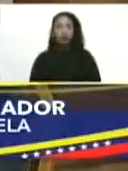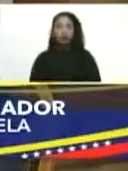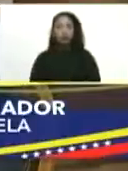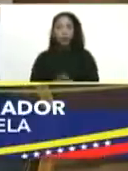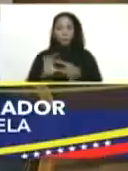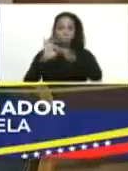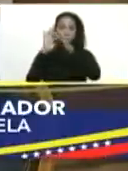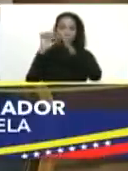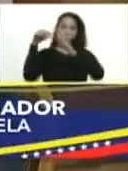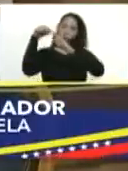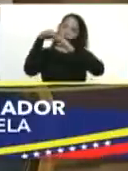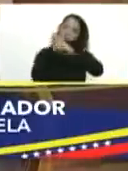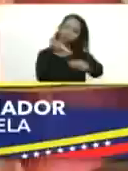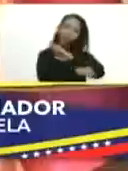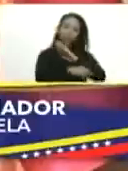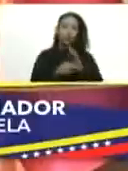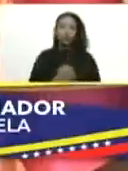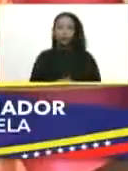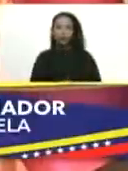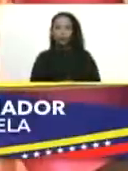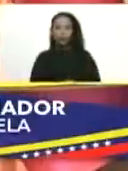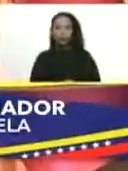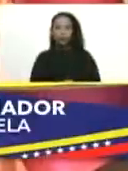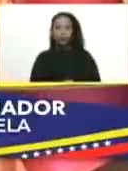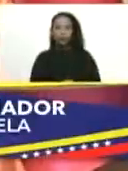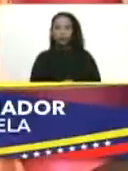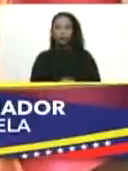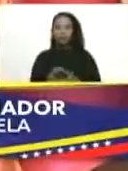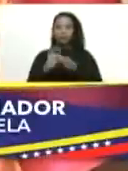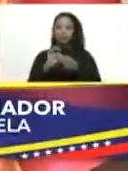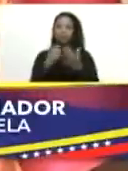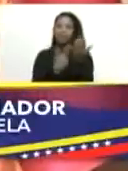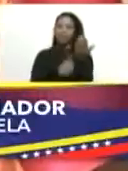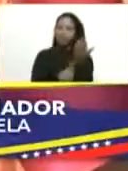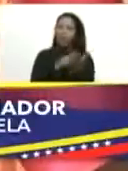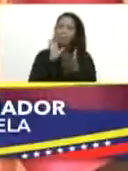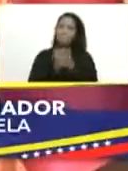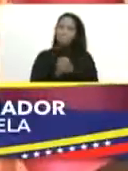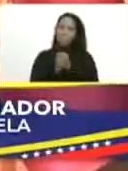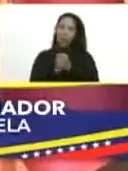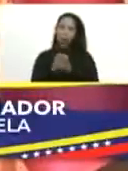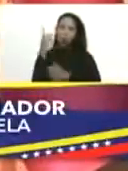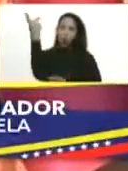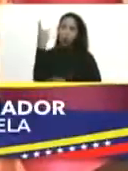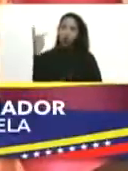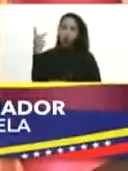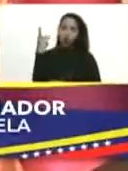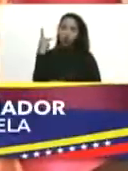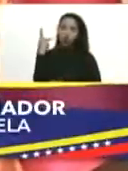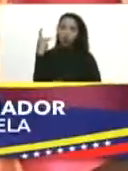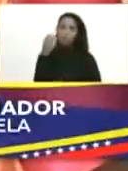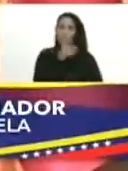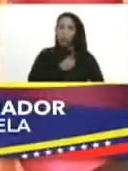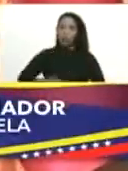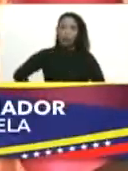estrechas, profundas, de hermandad, de amistad que tenemos el presidente de China, Xi